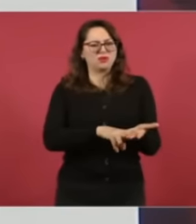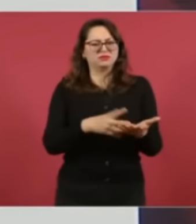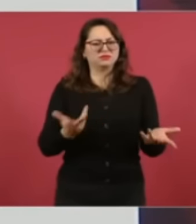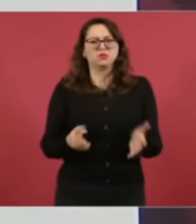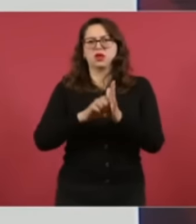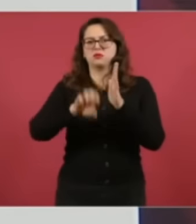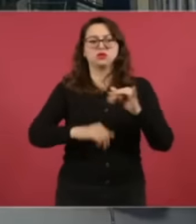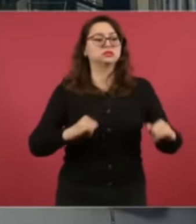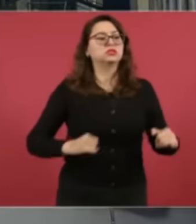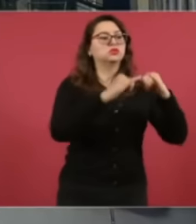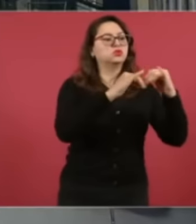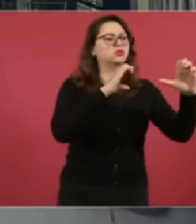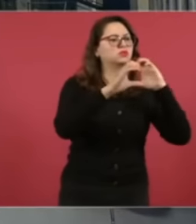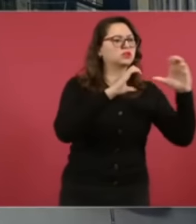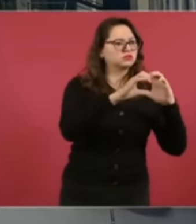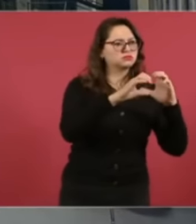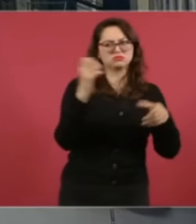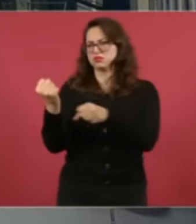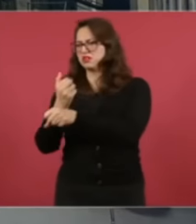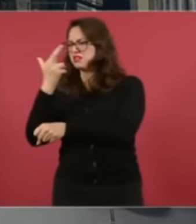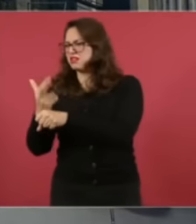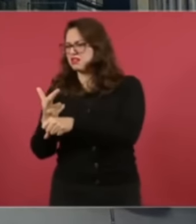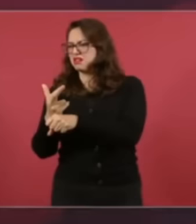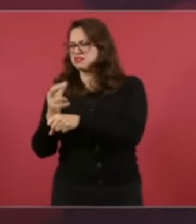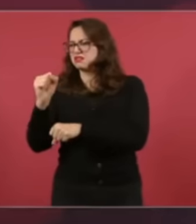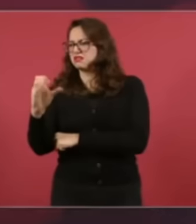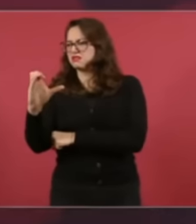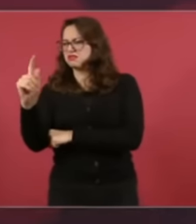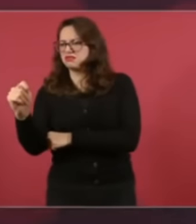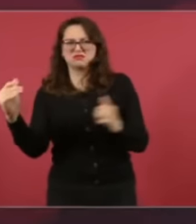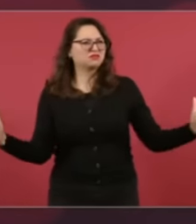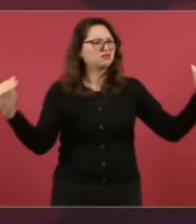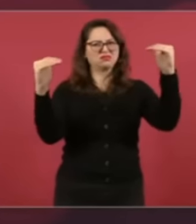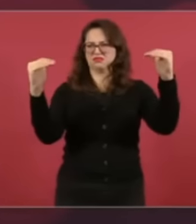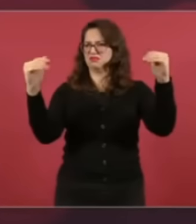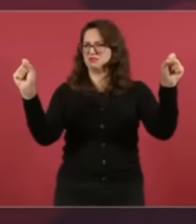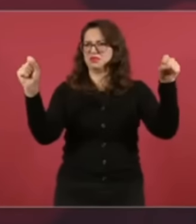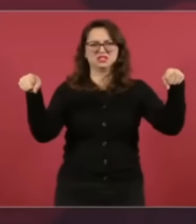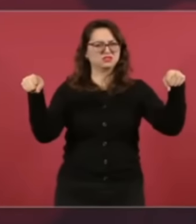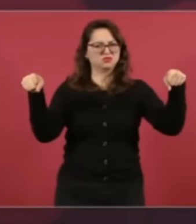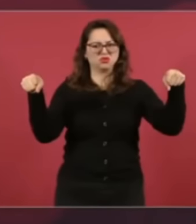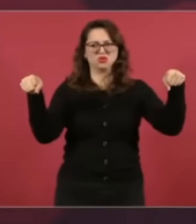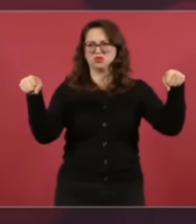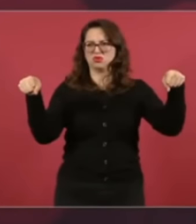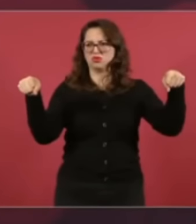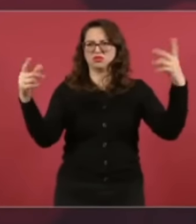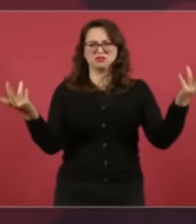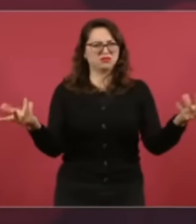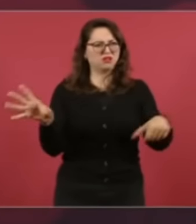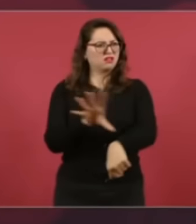Transportes. Todos los organismos que crearon del sector